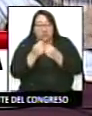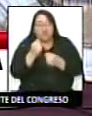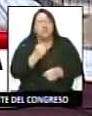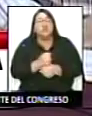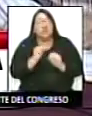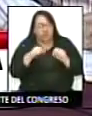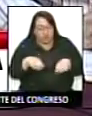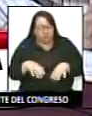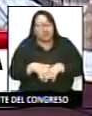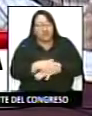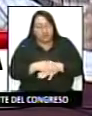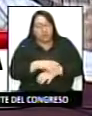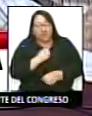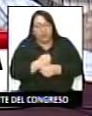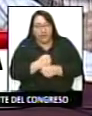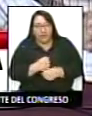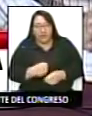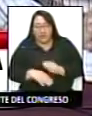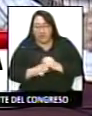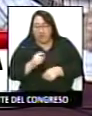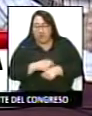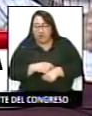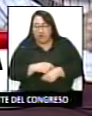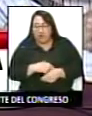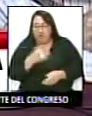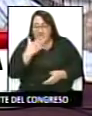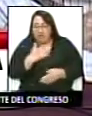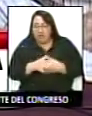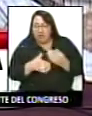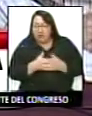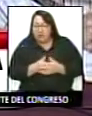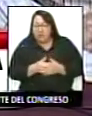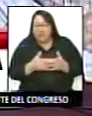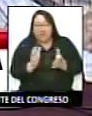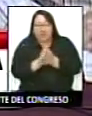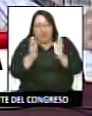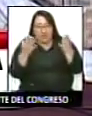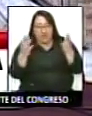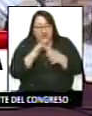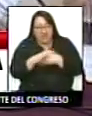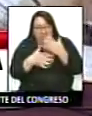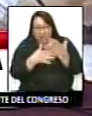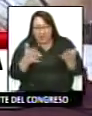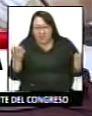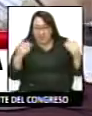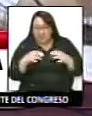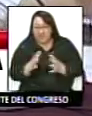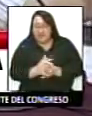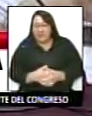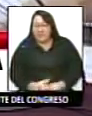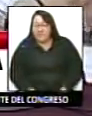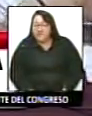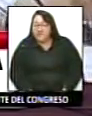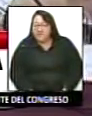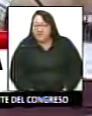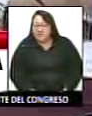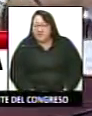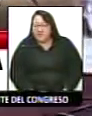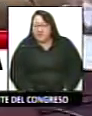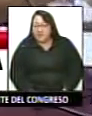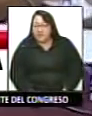sí tienen que hacer su labor en el momento oportuno. Muchas gracias, un gran aplauso a todos ustedes por su presencia.